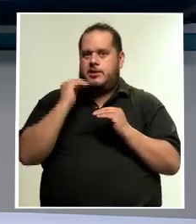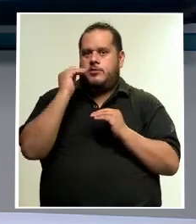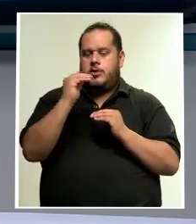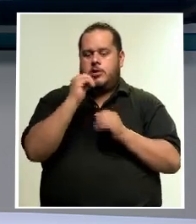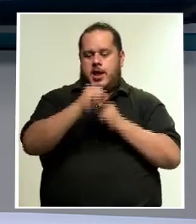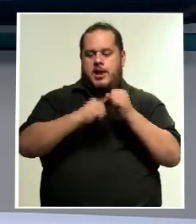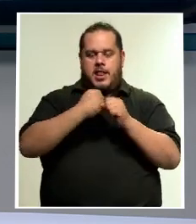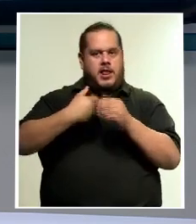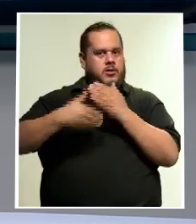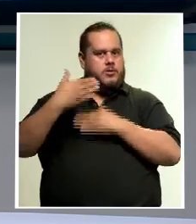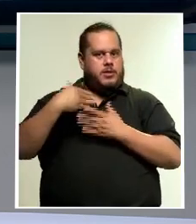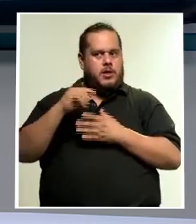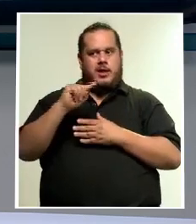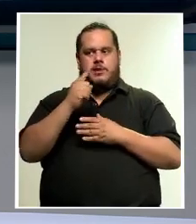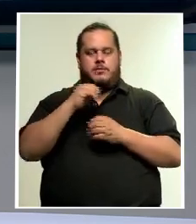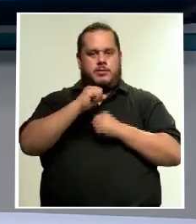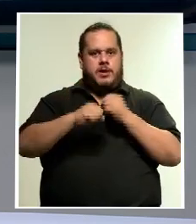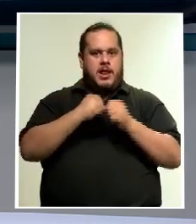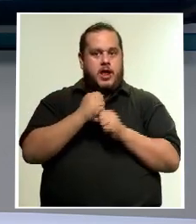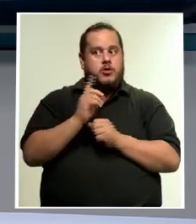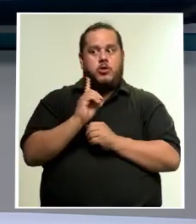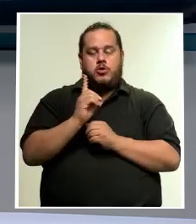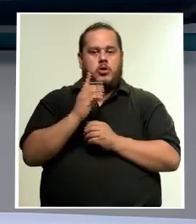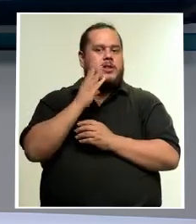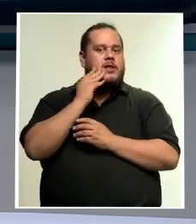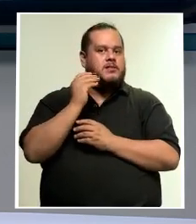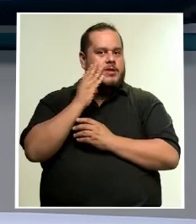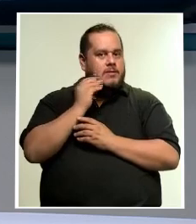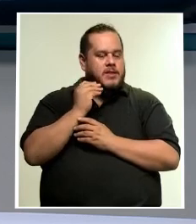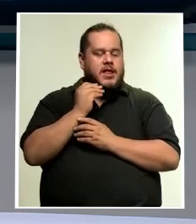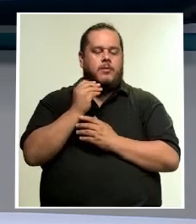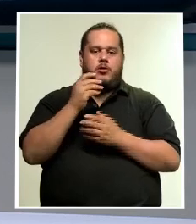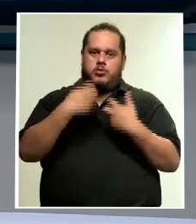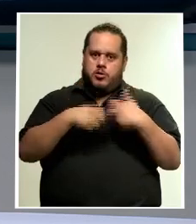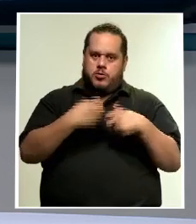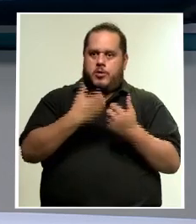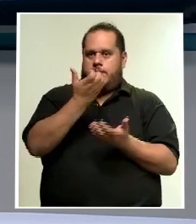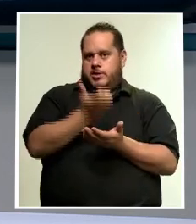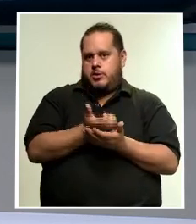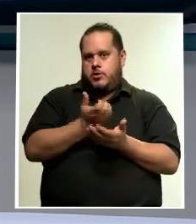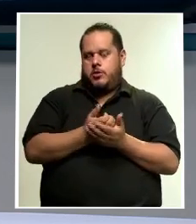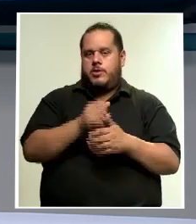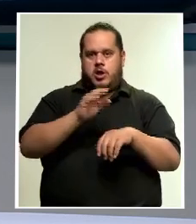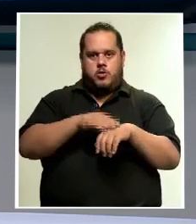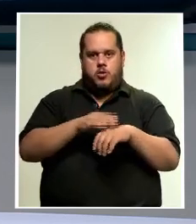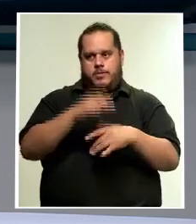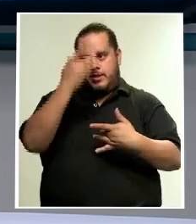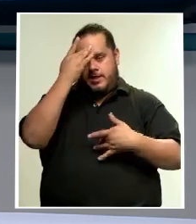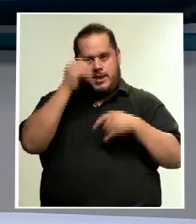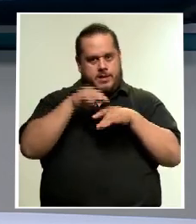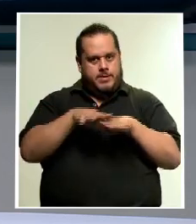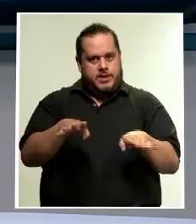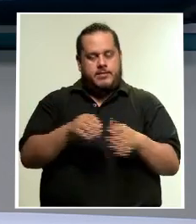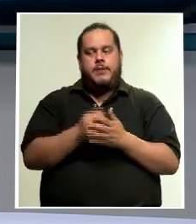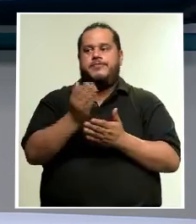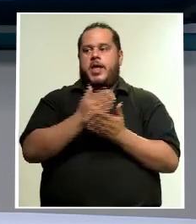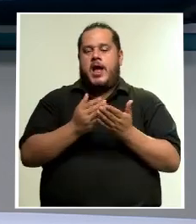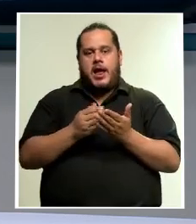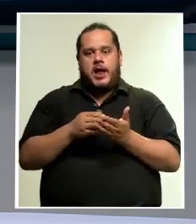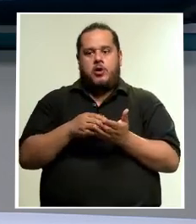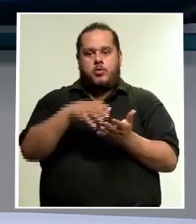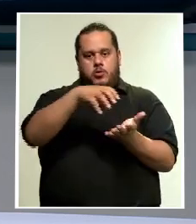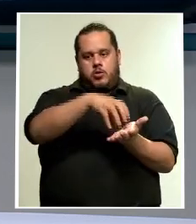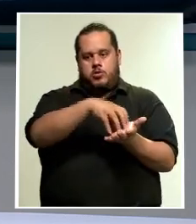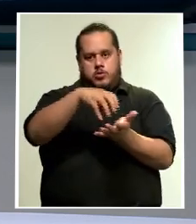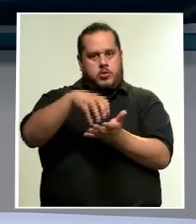año anterior, que era el primer año donde experimentamos la crisis económica debido a la pandemia. En algunos locales